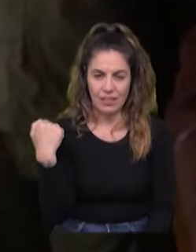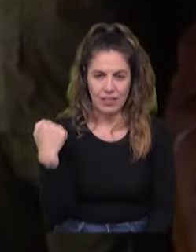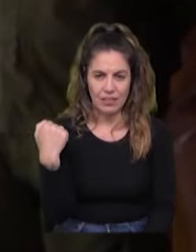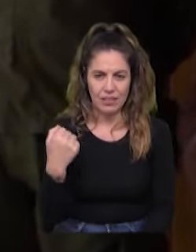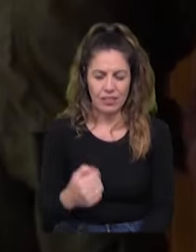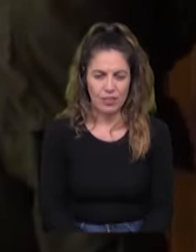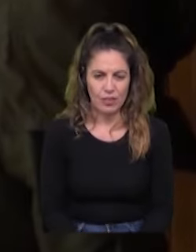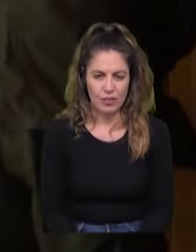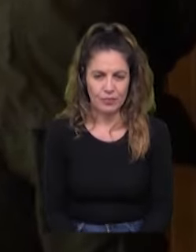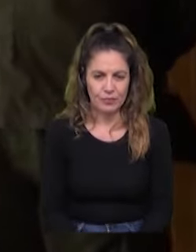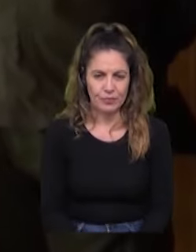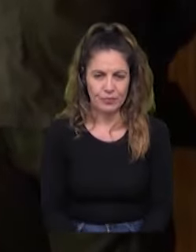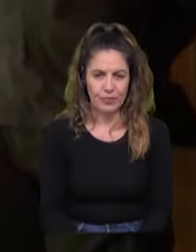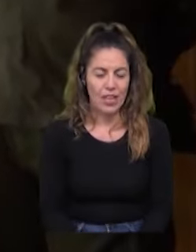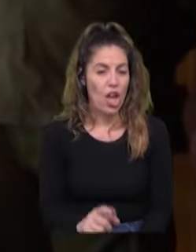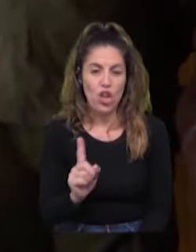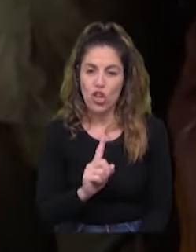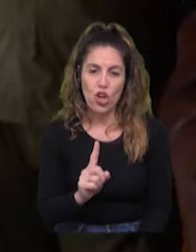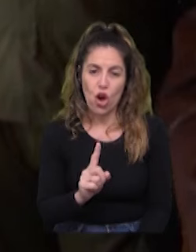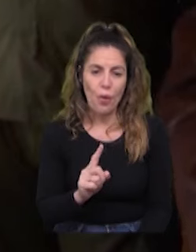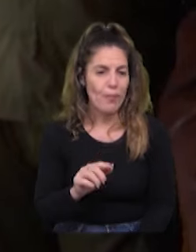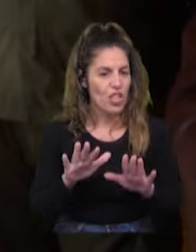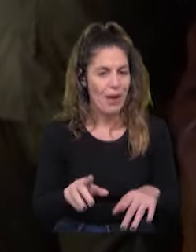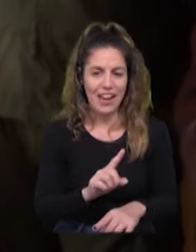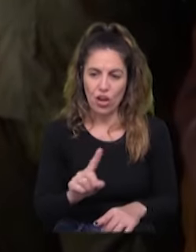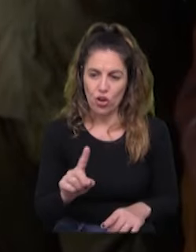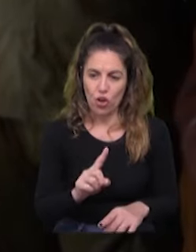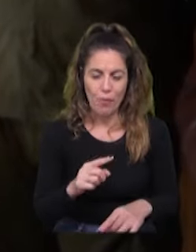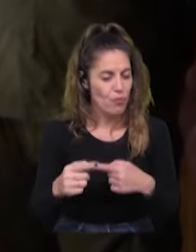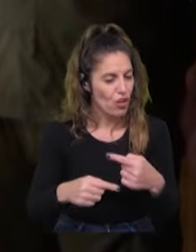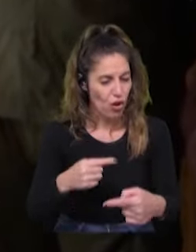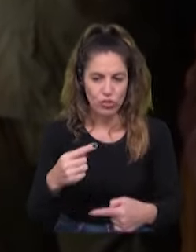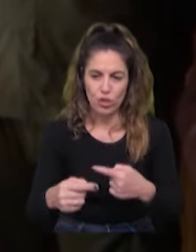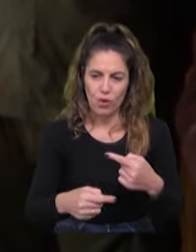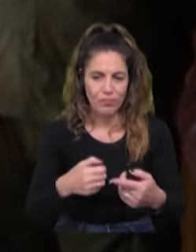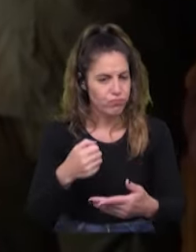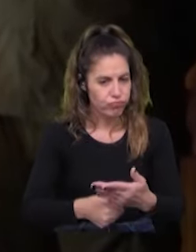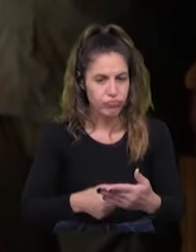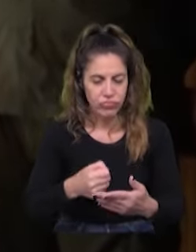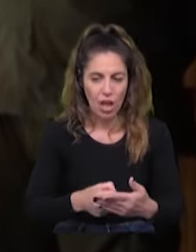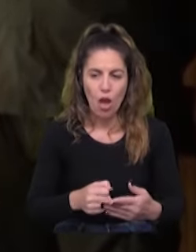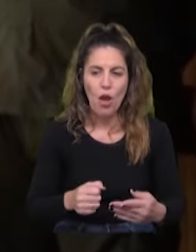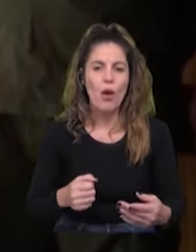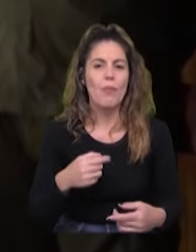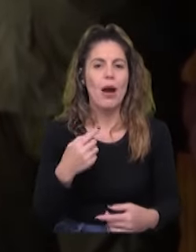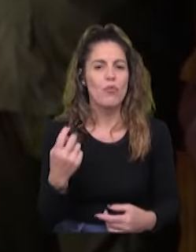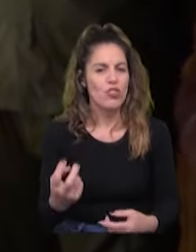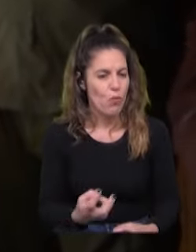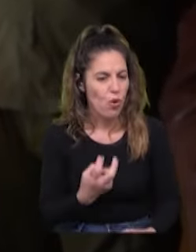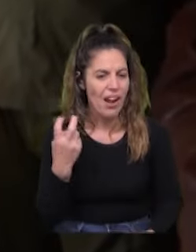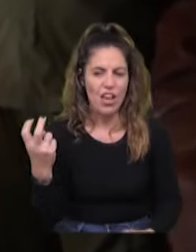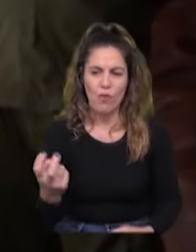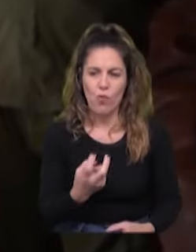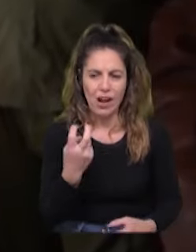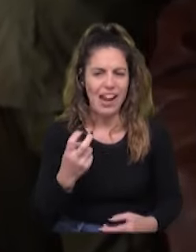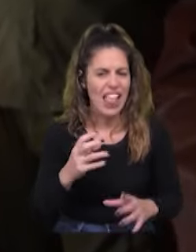ayer que no vamos a descansar y vamos a mover cielo mar